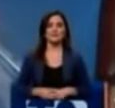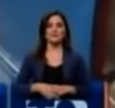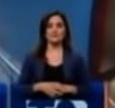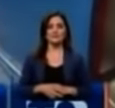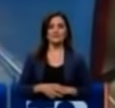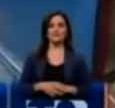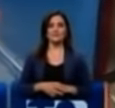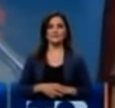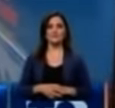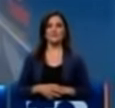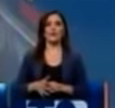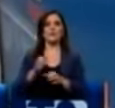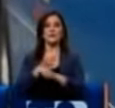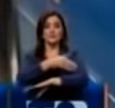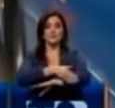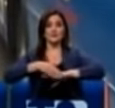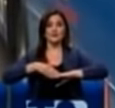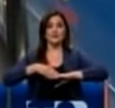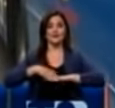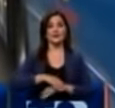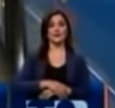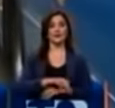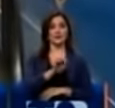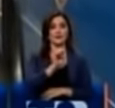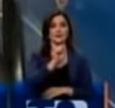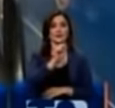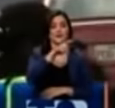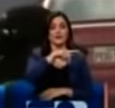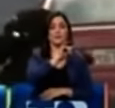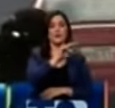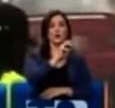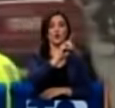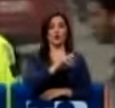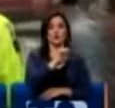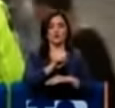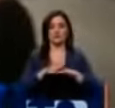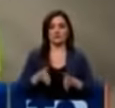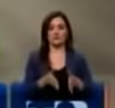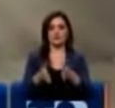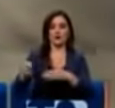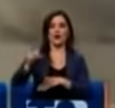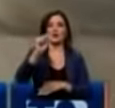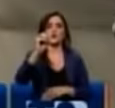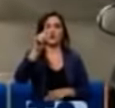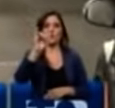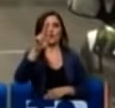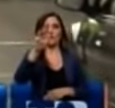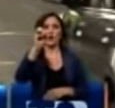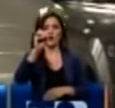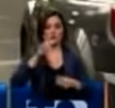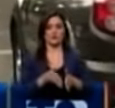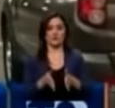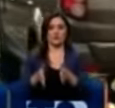El cierre se realizará entre las calles Miguel Espinosa y Luis Odiro. En este tramo no se permitirá la circulación en el